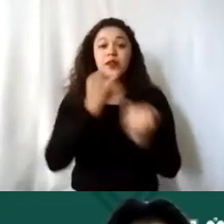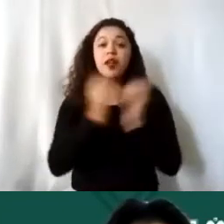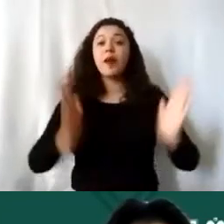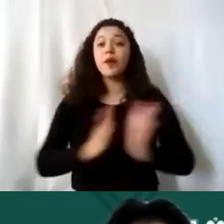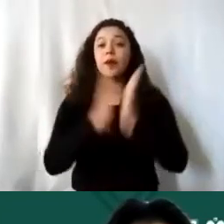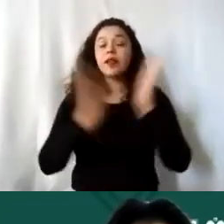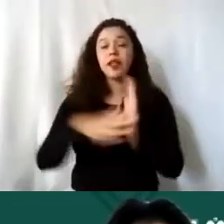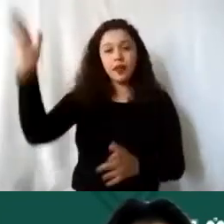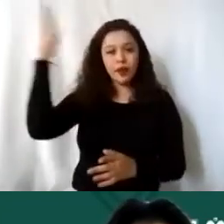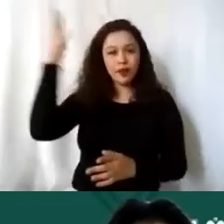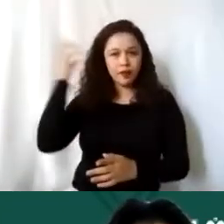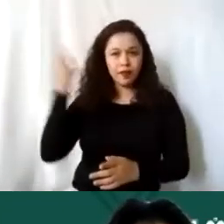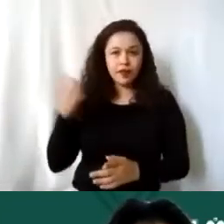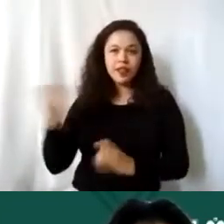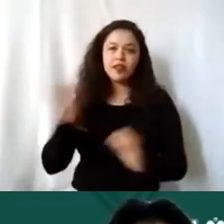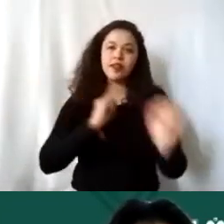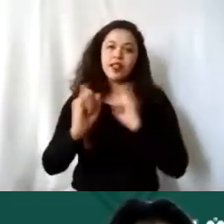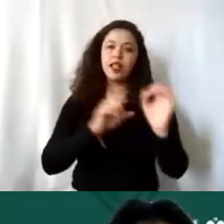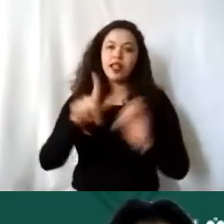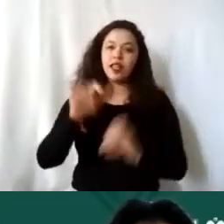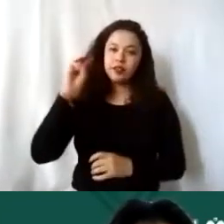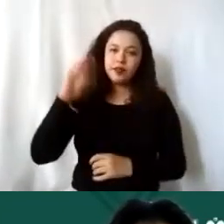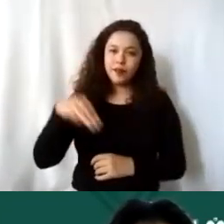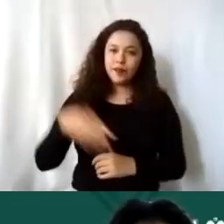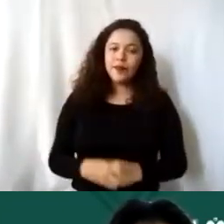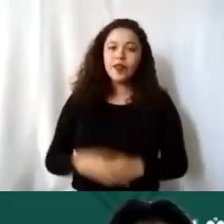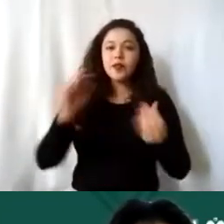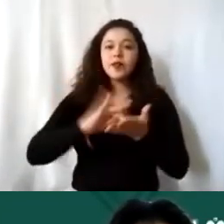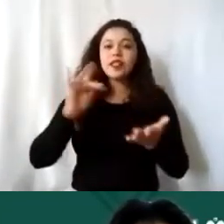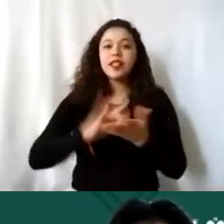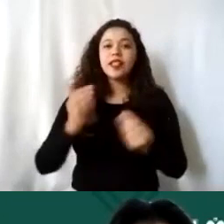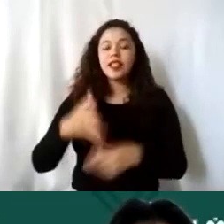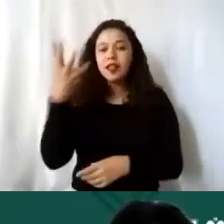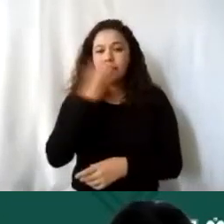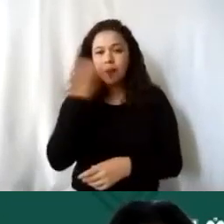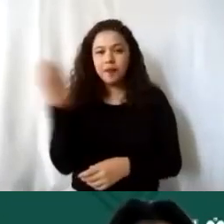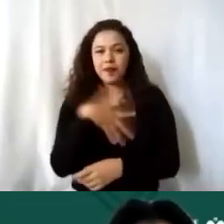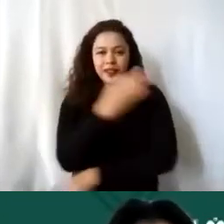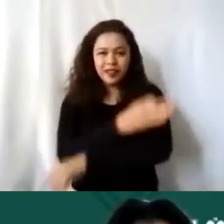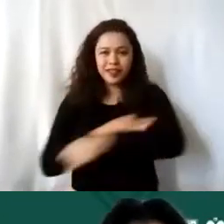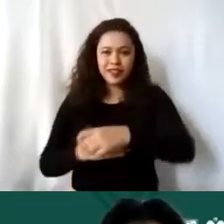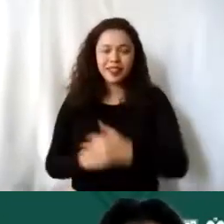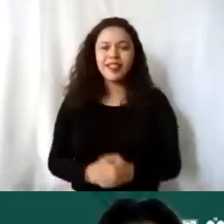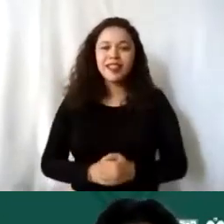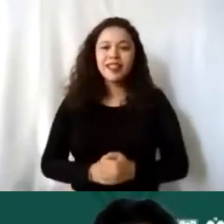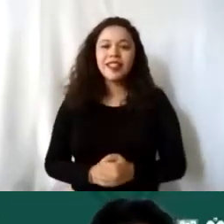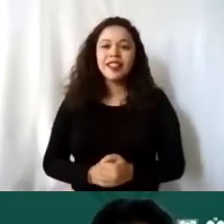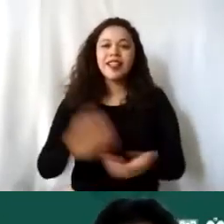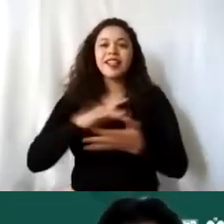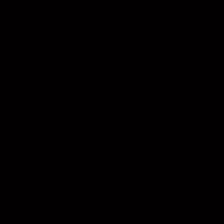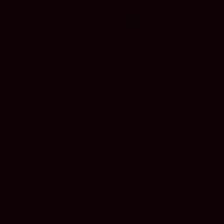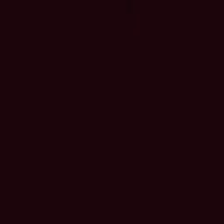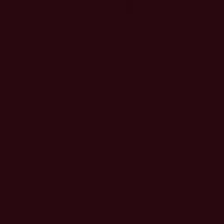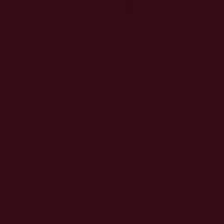de María Fernanda Velázquez, nuestra intérprete de lengua de señas mexicanas. Muchas gracias, que tengan una excelente tarde. Gracias a todos.